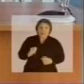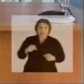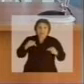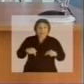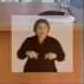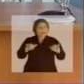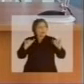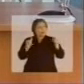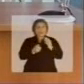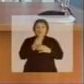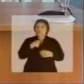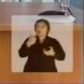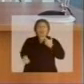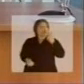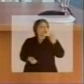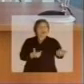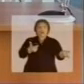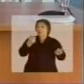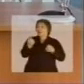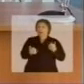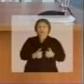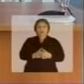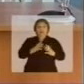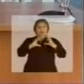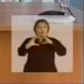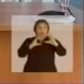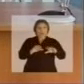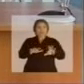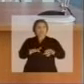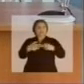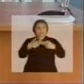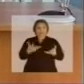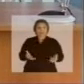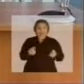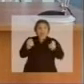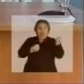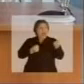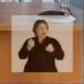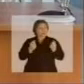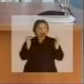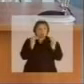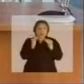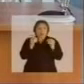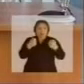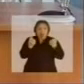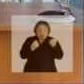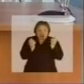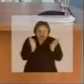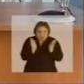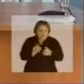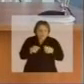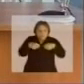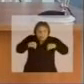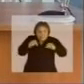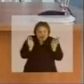donde estamos llenos de chiches nuevos, de buenas comunicaciones, de autitos, llenos de